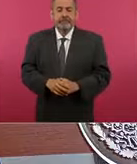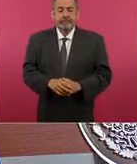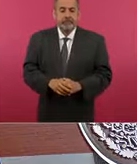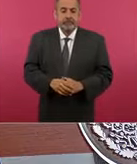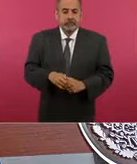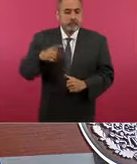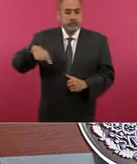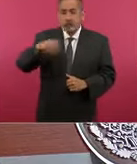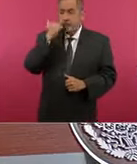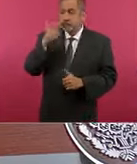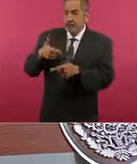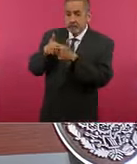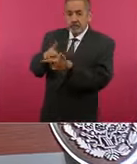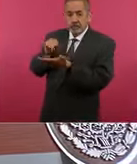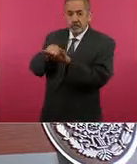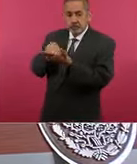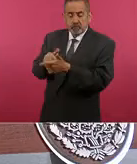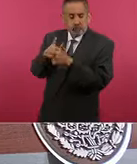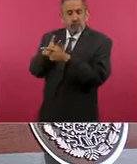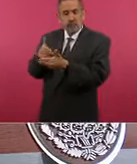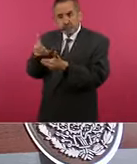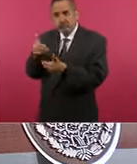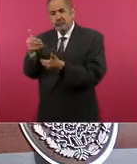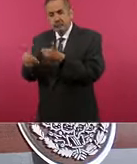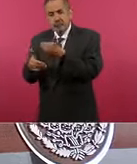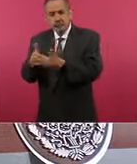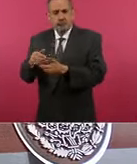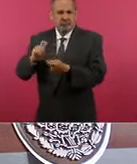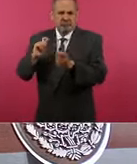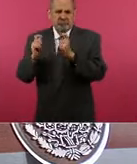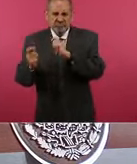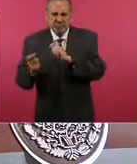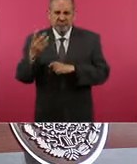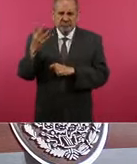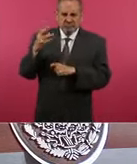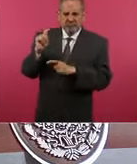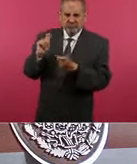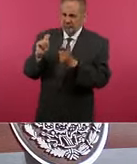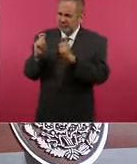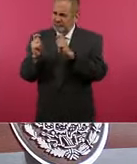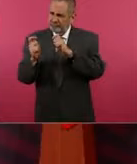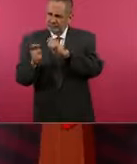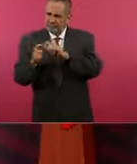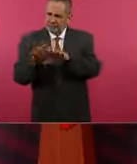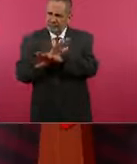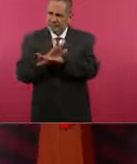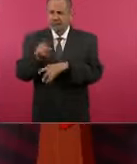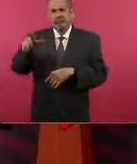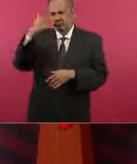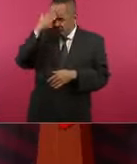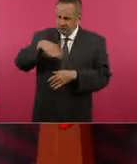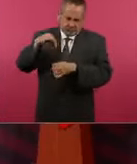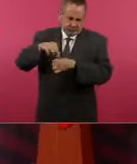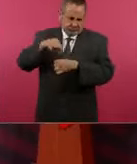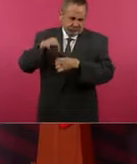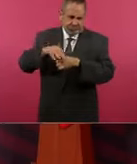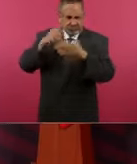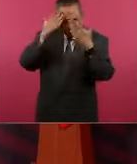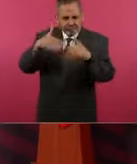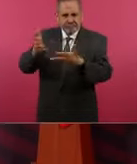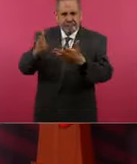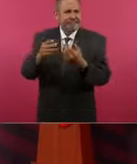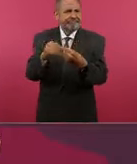¿Quieren que continúe la transformación, el proceso de transformación? Pues ya saben también.